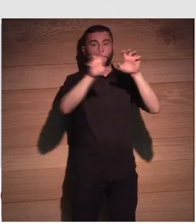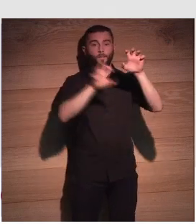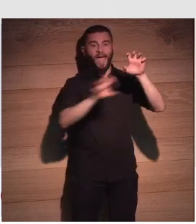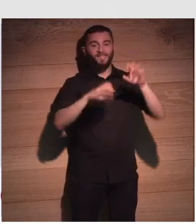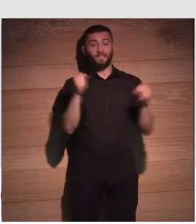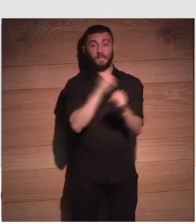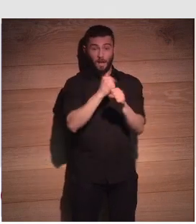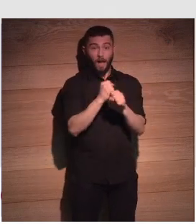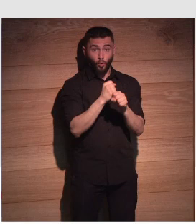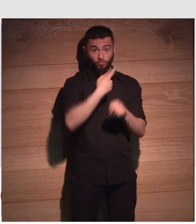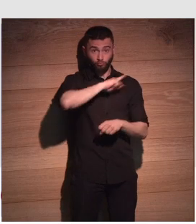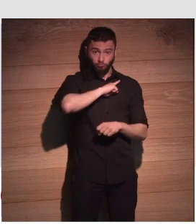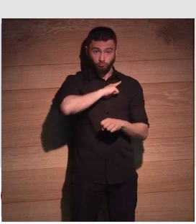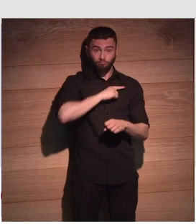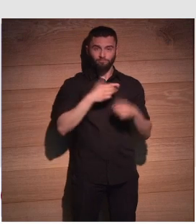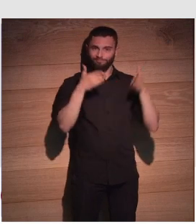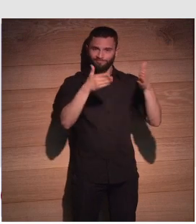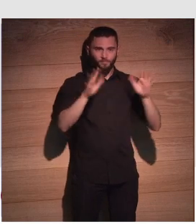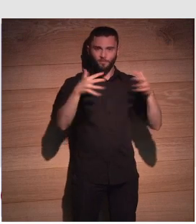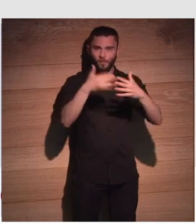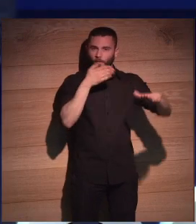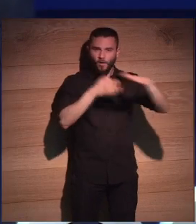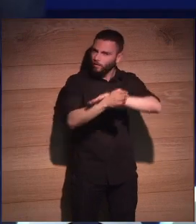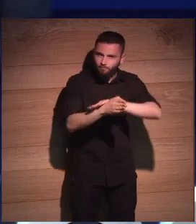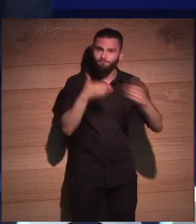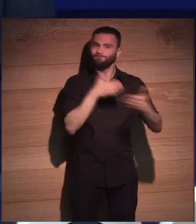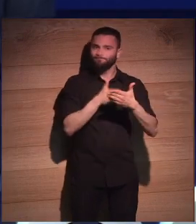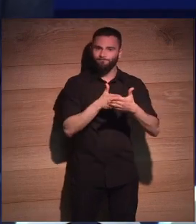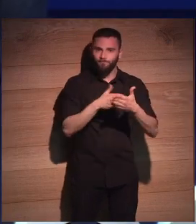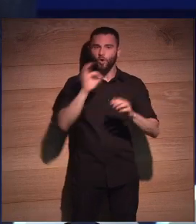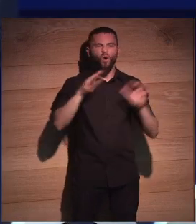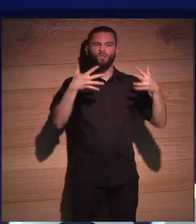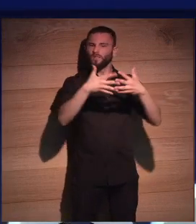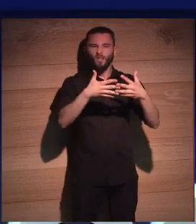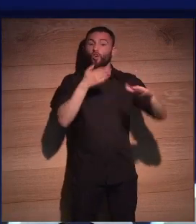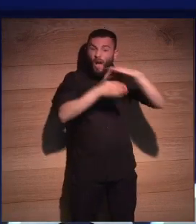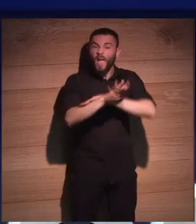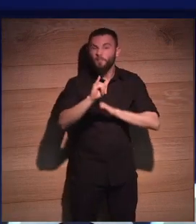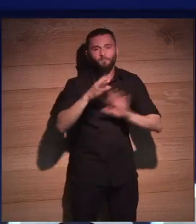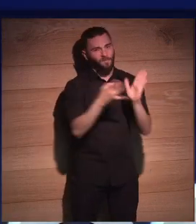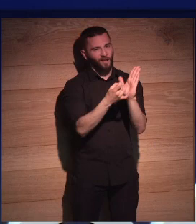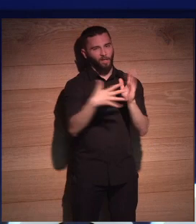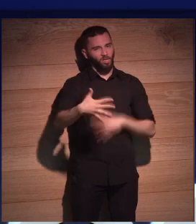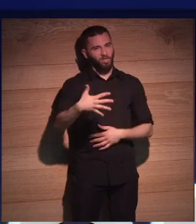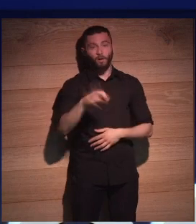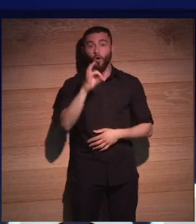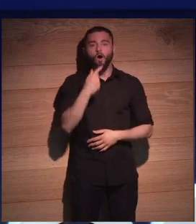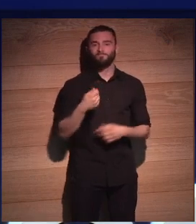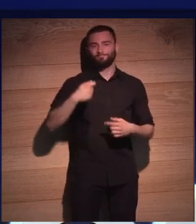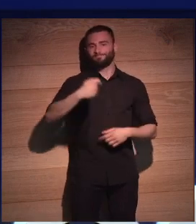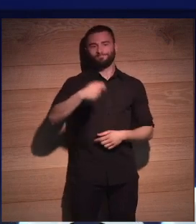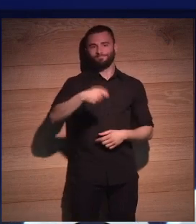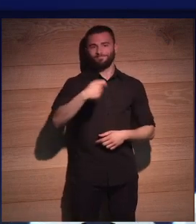donde trabajamos, que a día de hoy no tiene acceso a Internet o tiene un acceso a Internet de muy mala calidad o a un coste